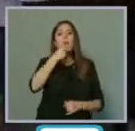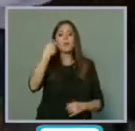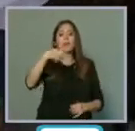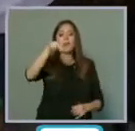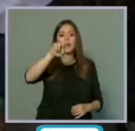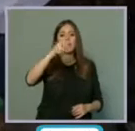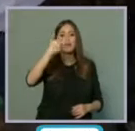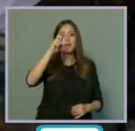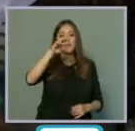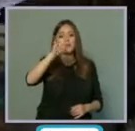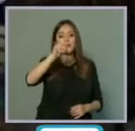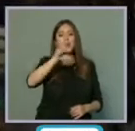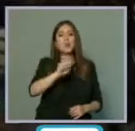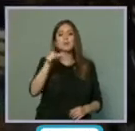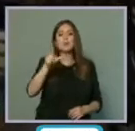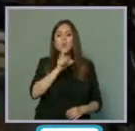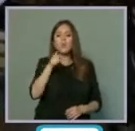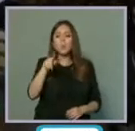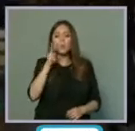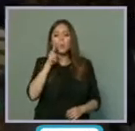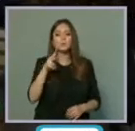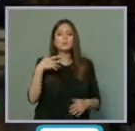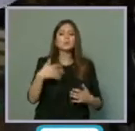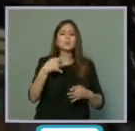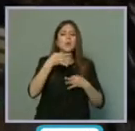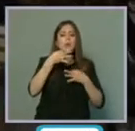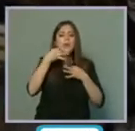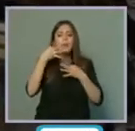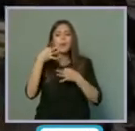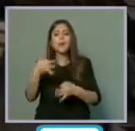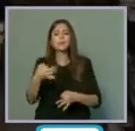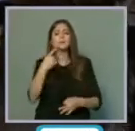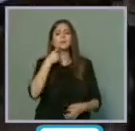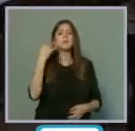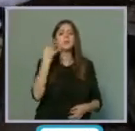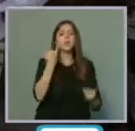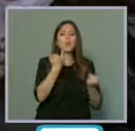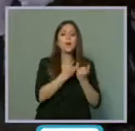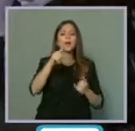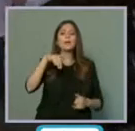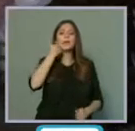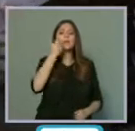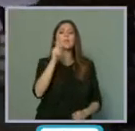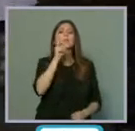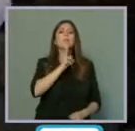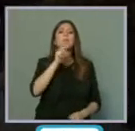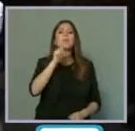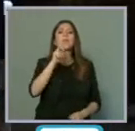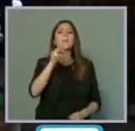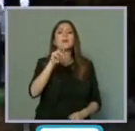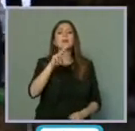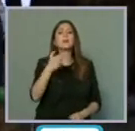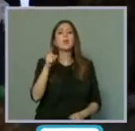gozar. Ay, ya se me antojó el de miel. El tepache ruso. Bueno,